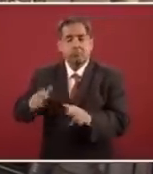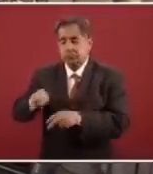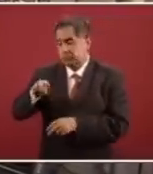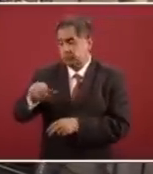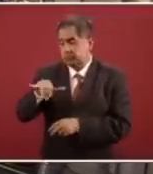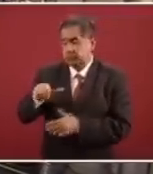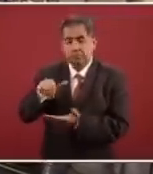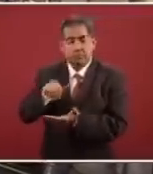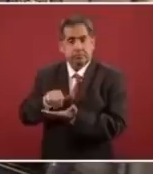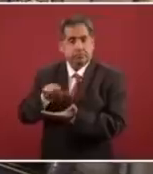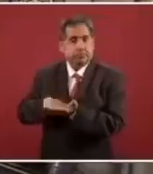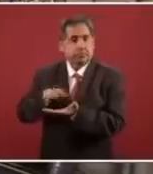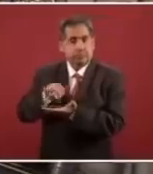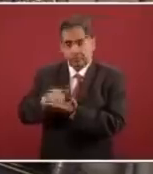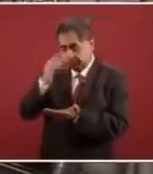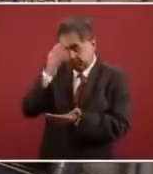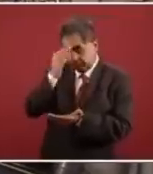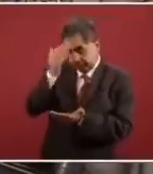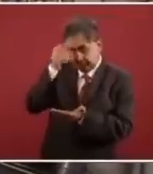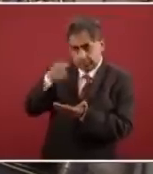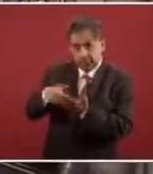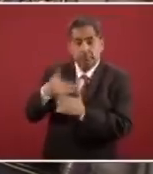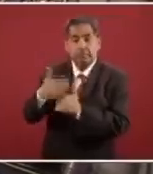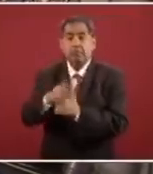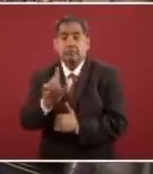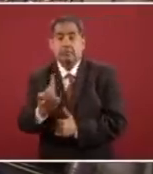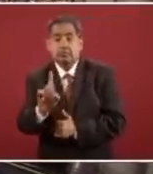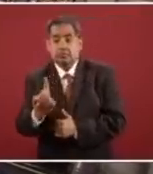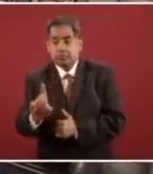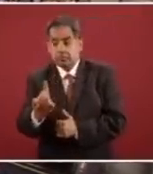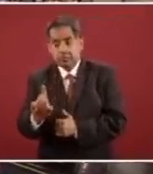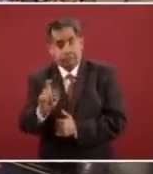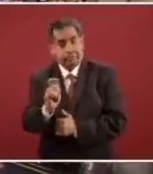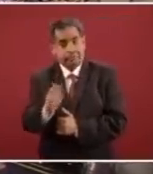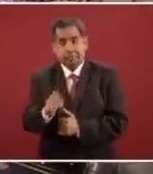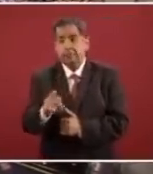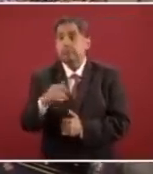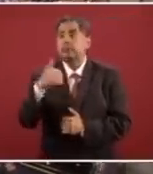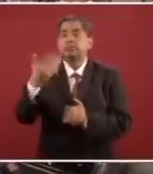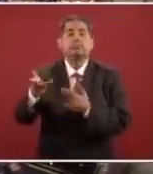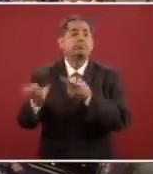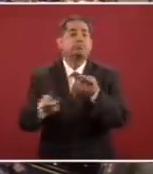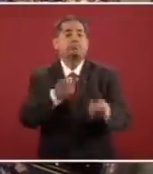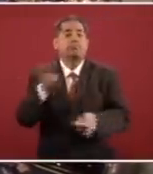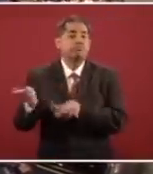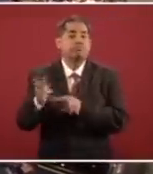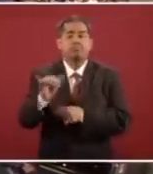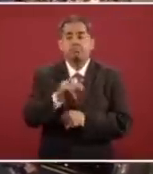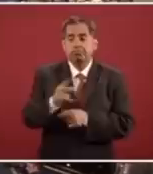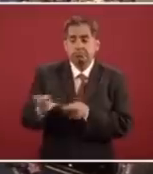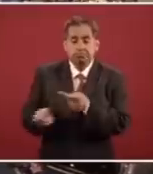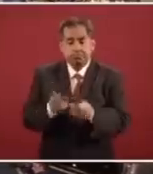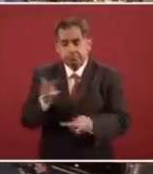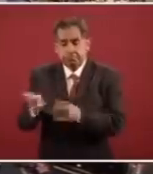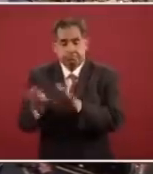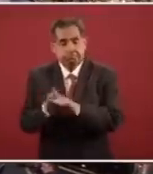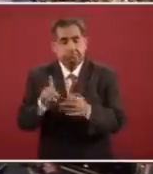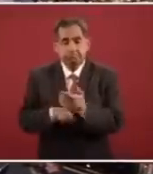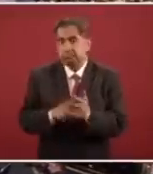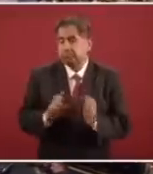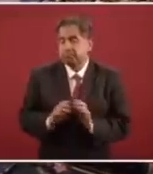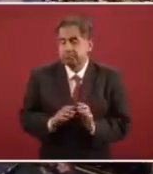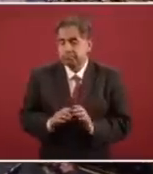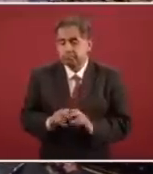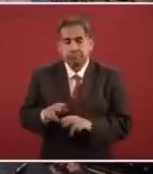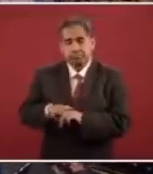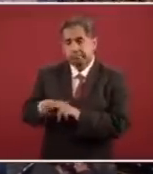consulta que se va a llevar a cabo este domingo, por cierto, este domingo se va a llevar a cabo la consulta sobre